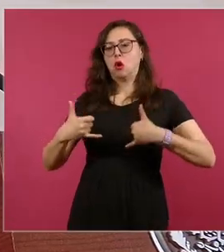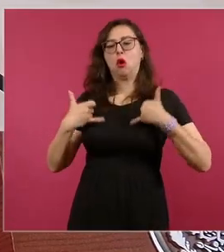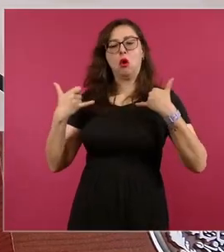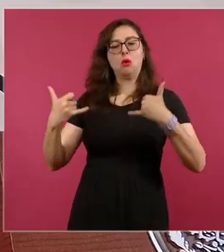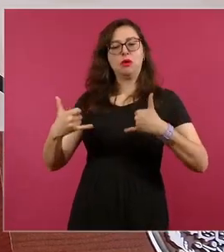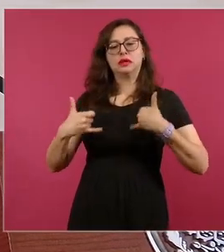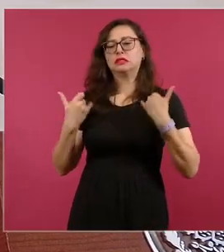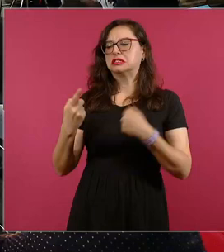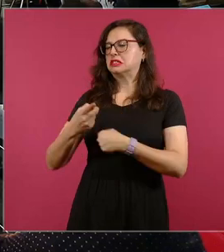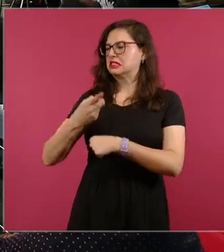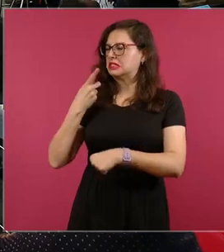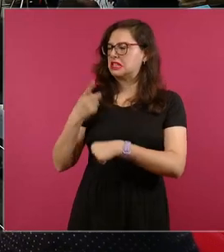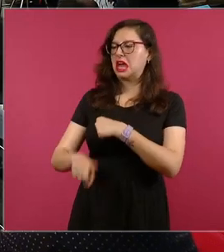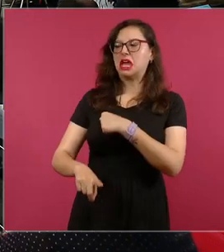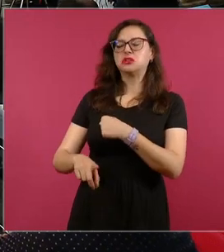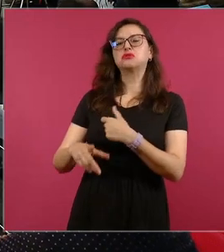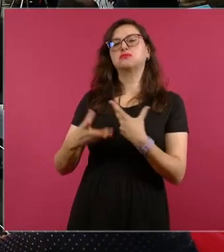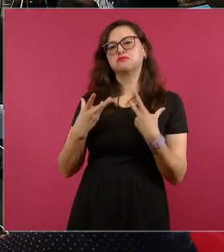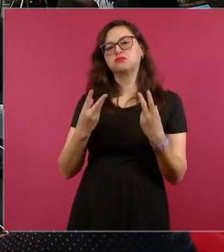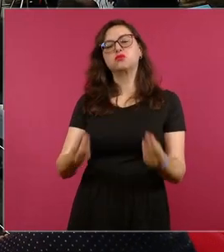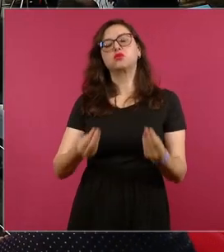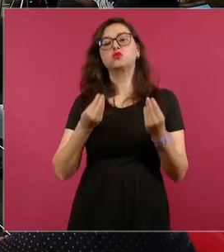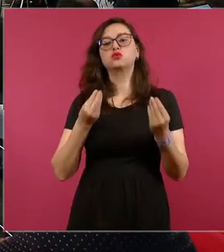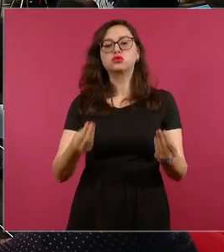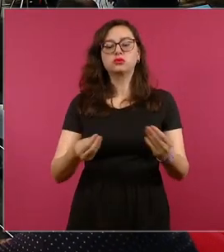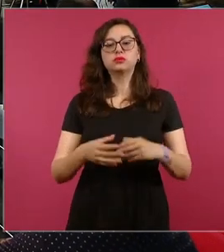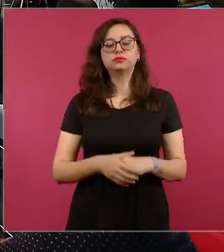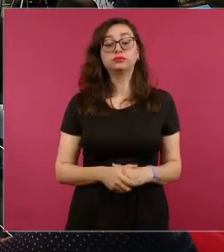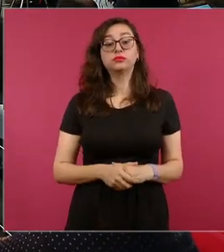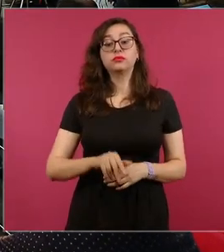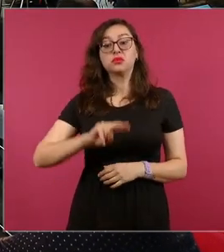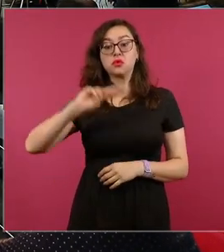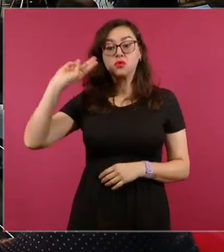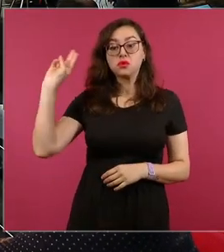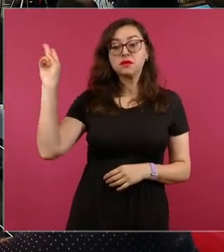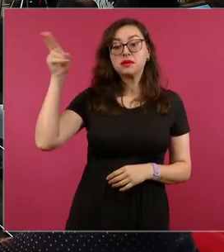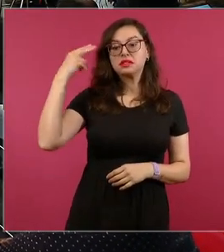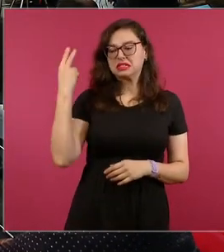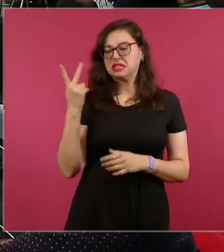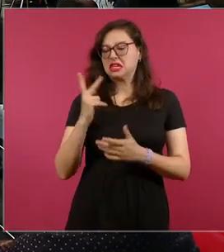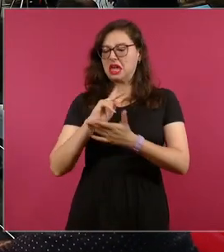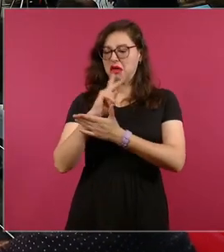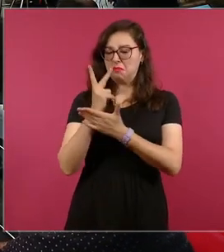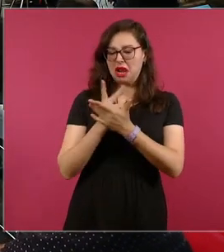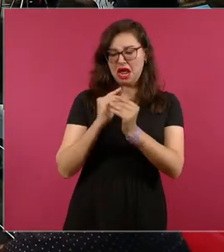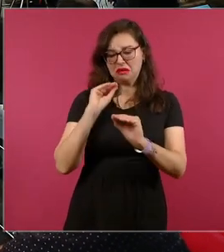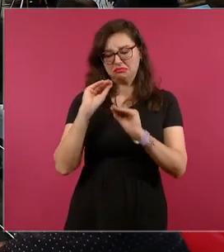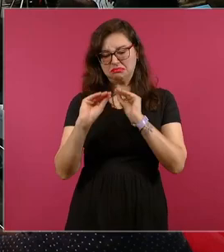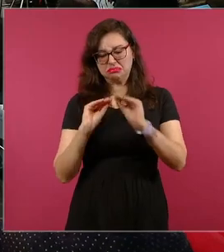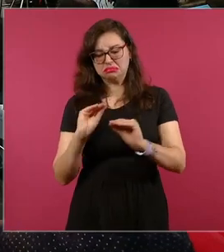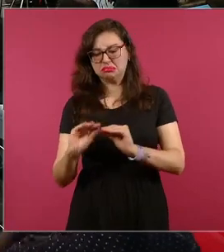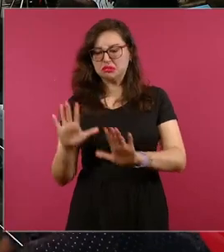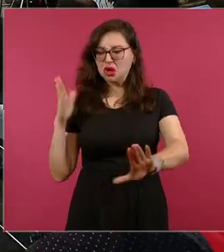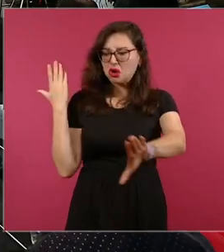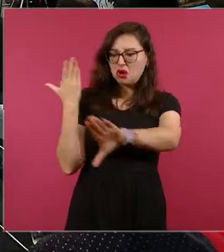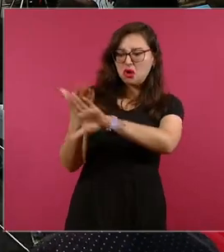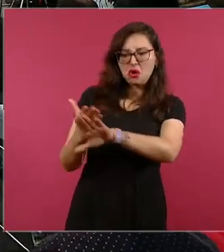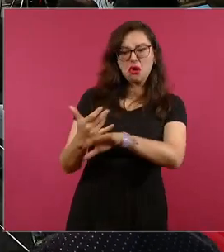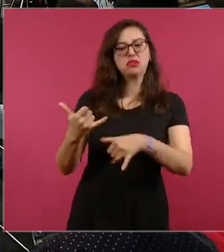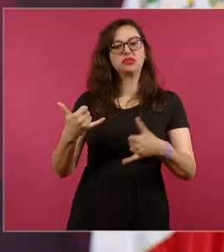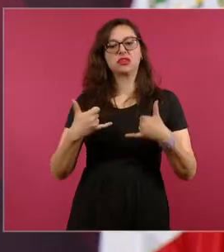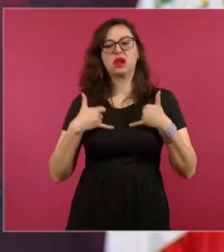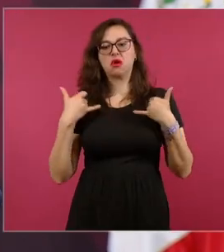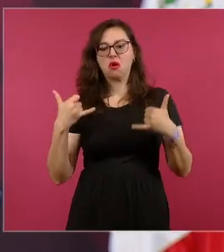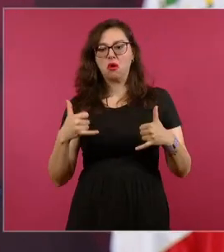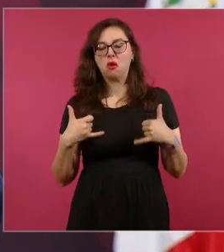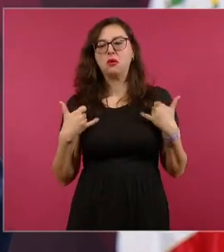con los planes de estudios en las universidades, ¿sí?, con la falta